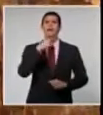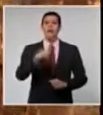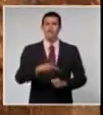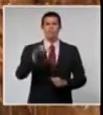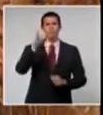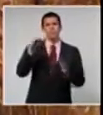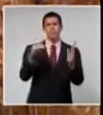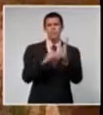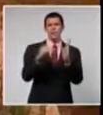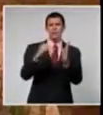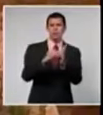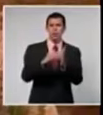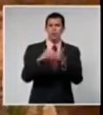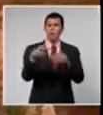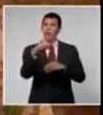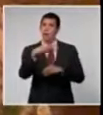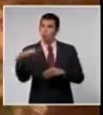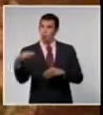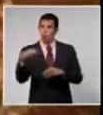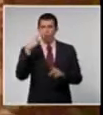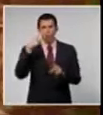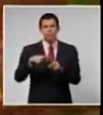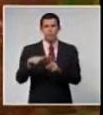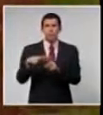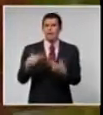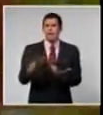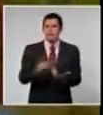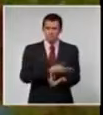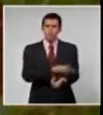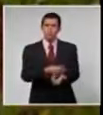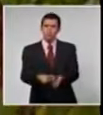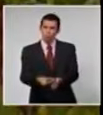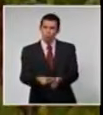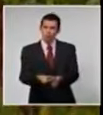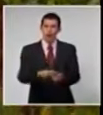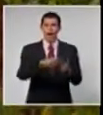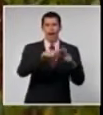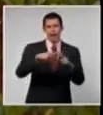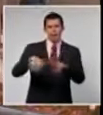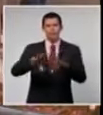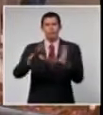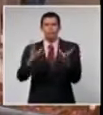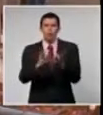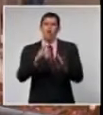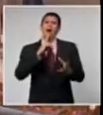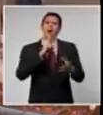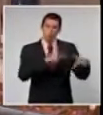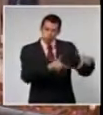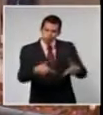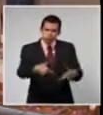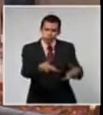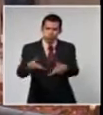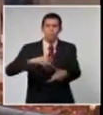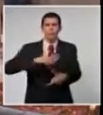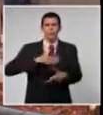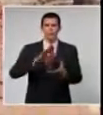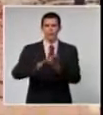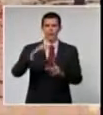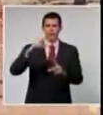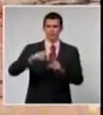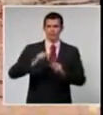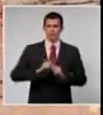del acueducto de Matanzas. Este territorio tiene casi la misma cantidad de salideros que La Habana. La rehabilitación del